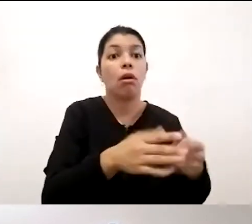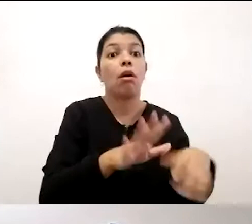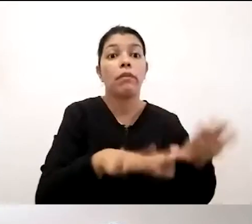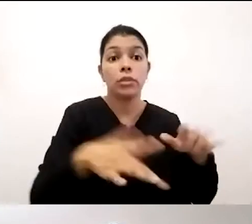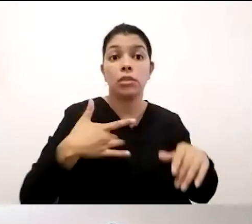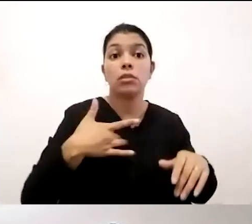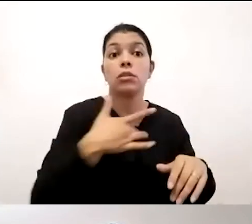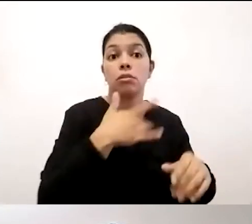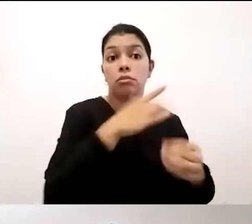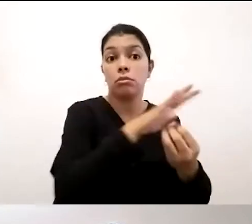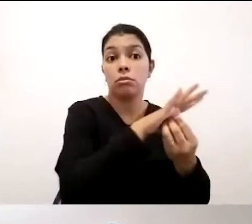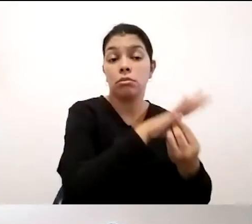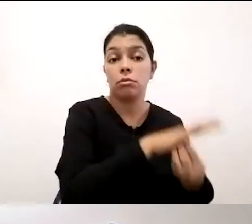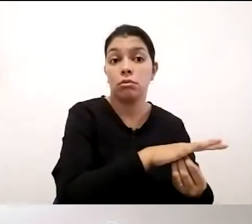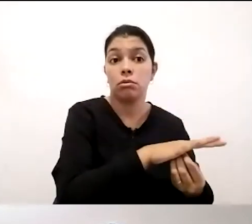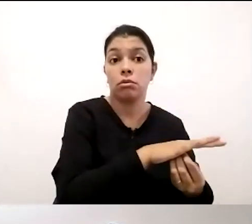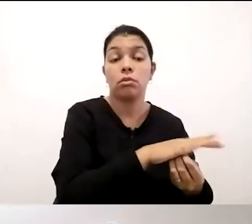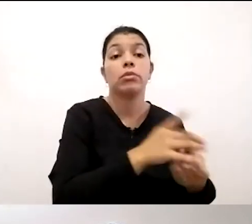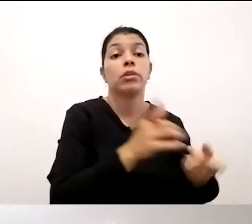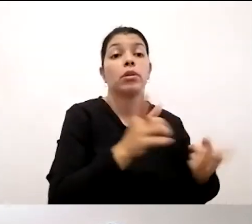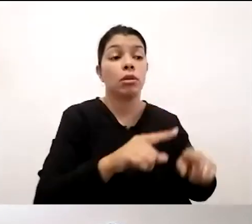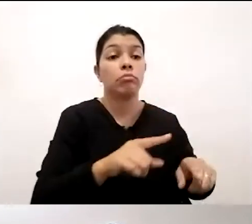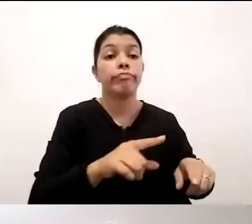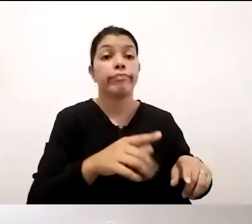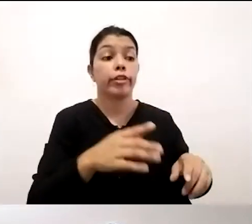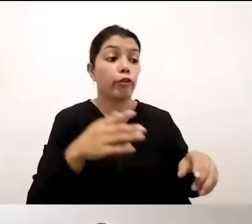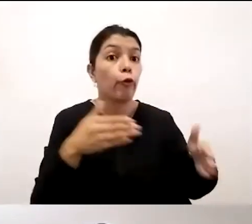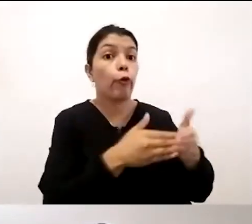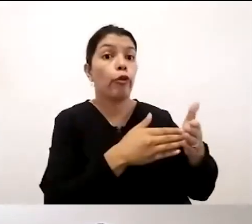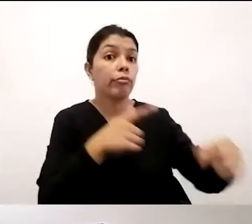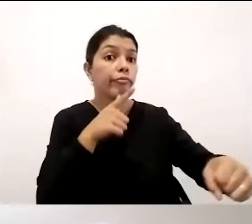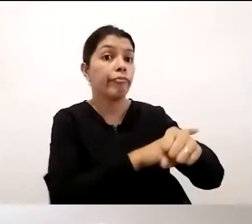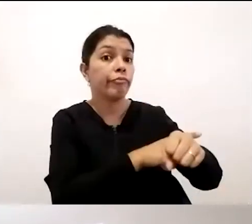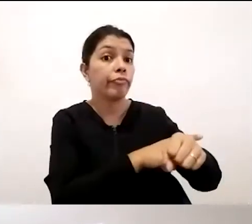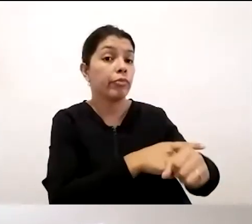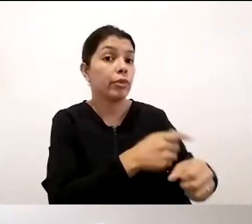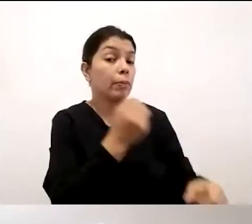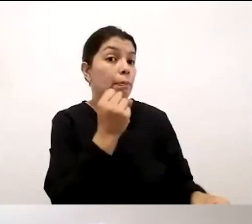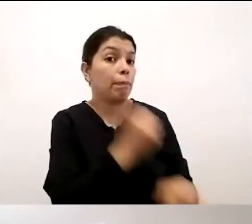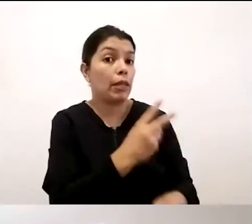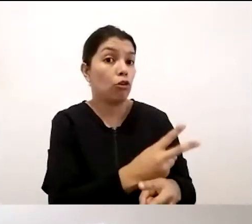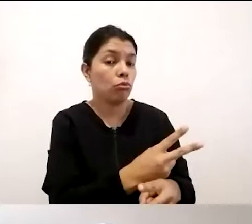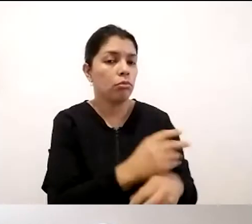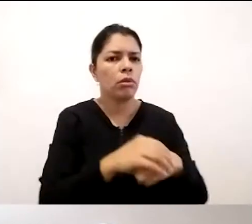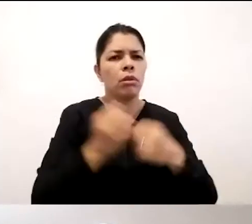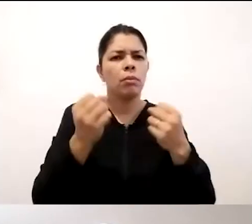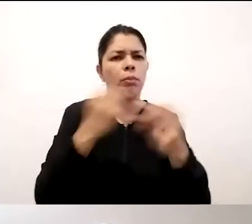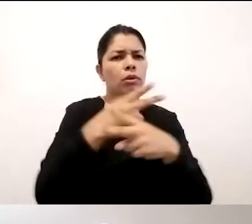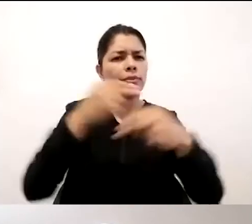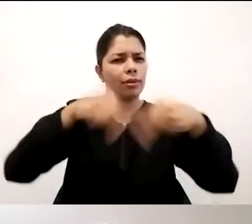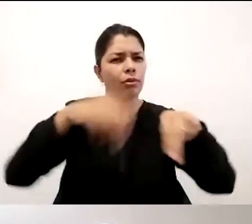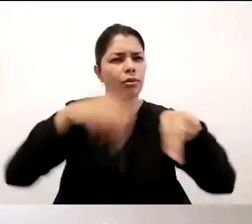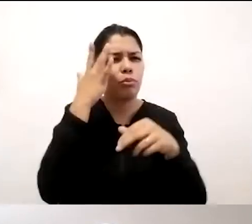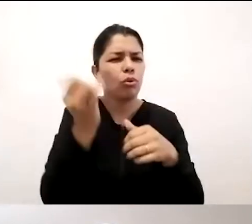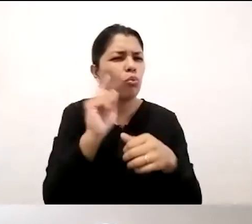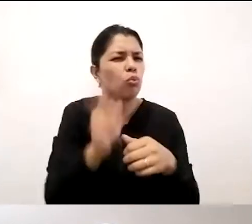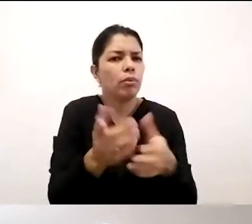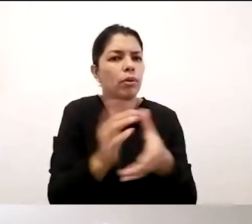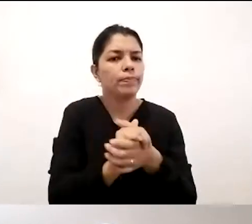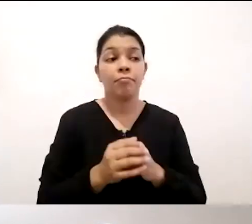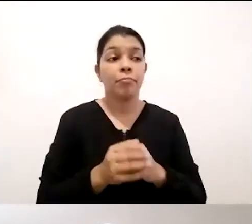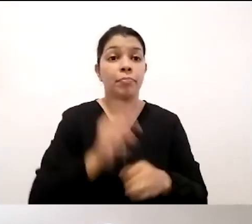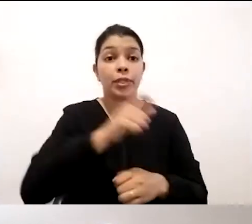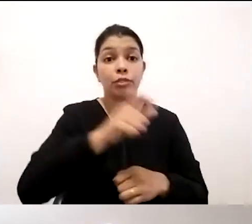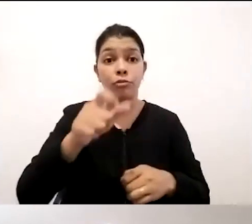y va hasta delitos en contra de su integridad y de su vida. Bueno, pero ¿qué hace que haya violencia basada en género? Pues